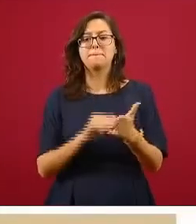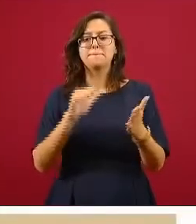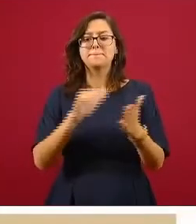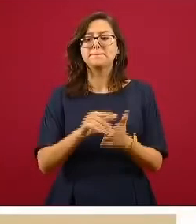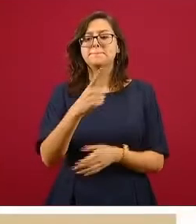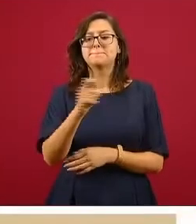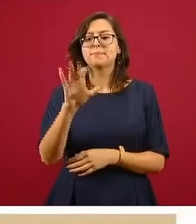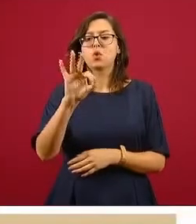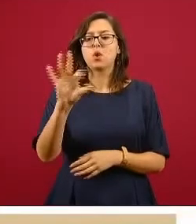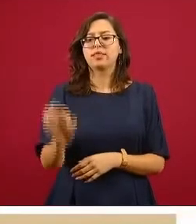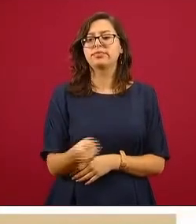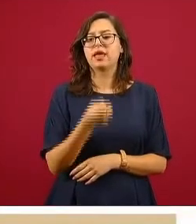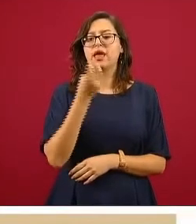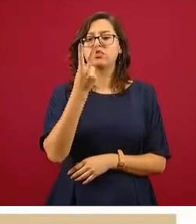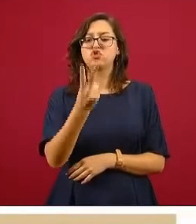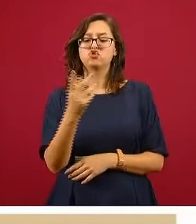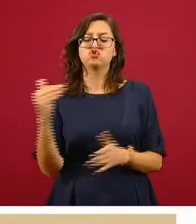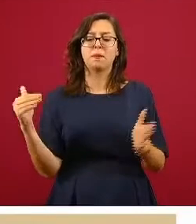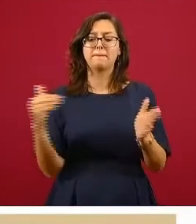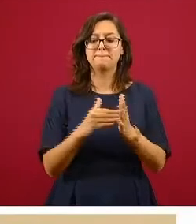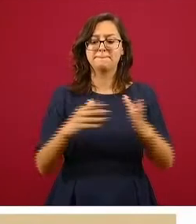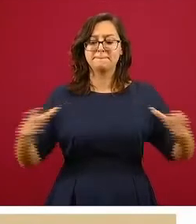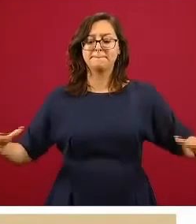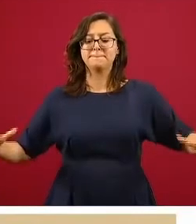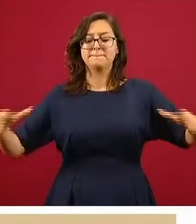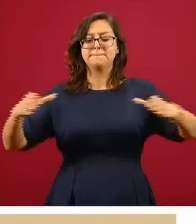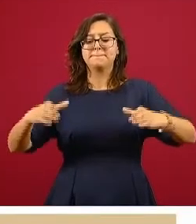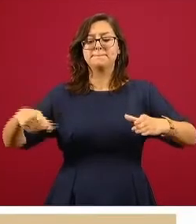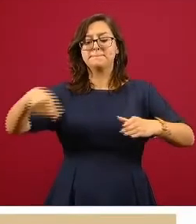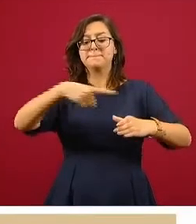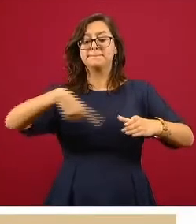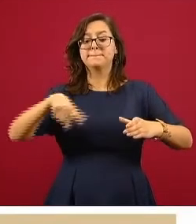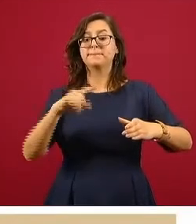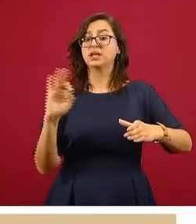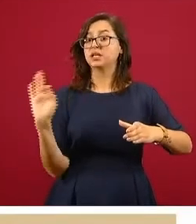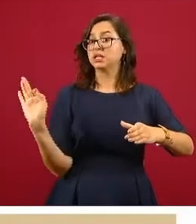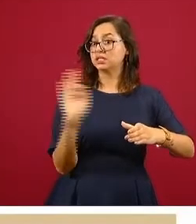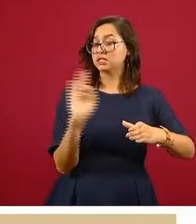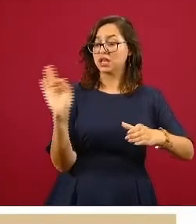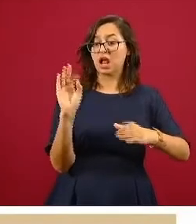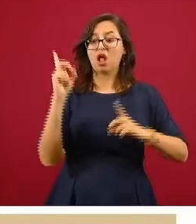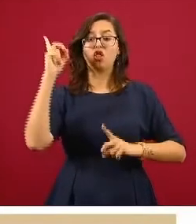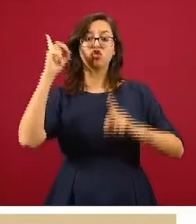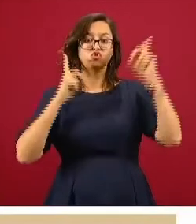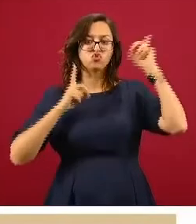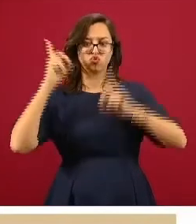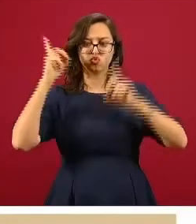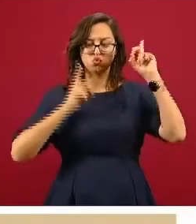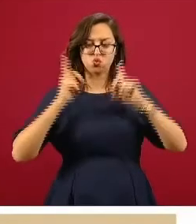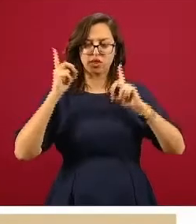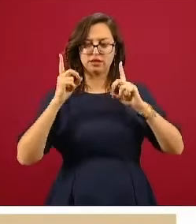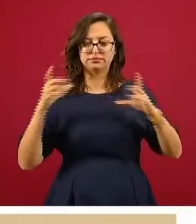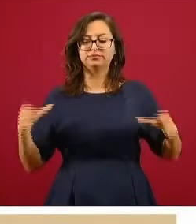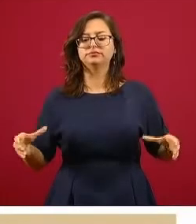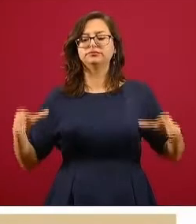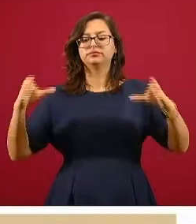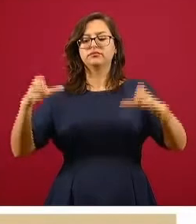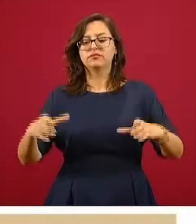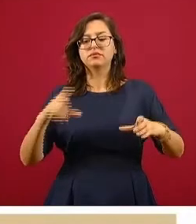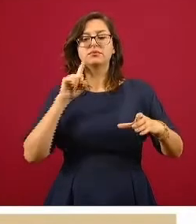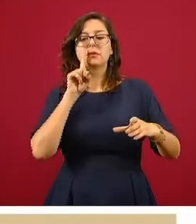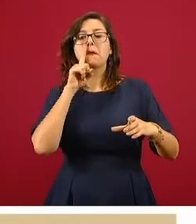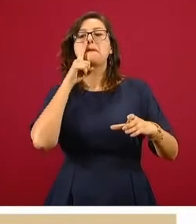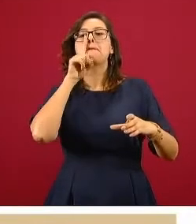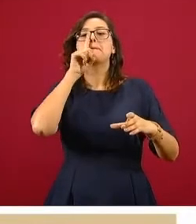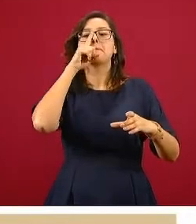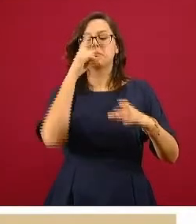1.142.000 las personas que han sido clasificadas como casos sospechosos, por lo tanto son las personas estudiadas,